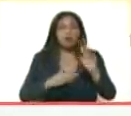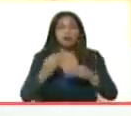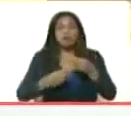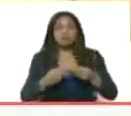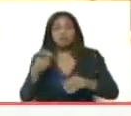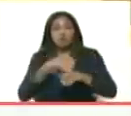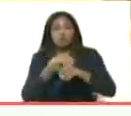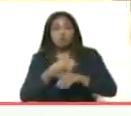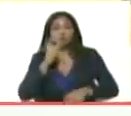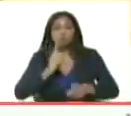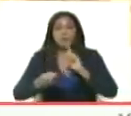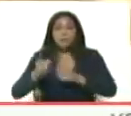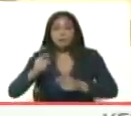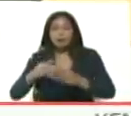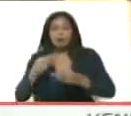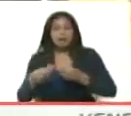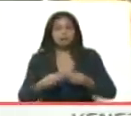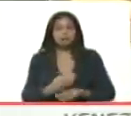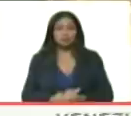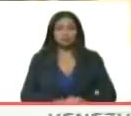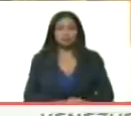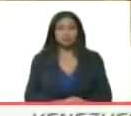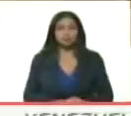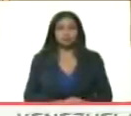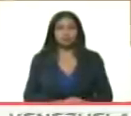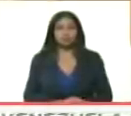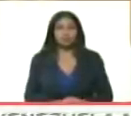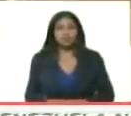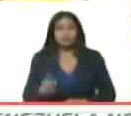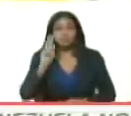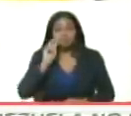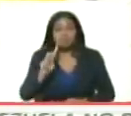Maduro, tomando la prioridad